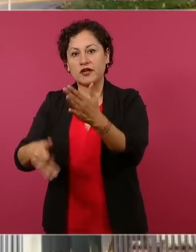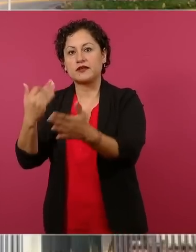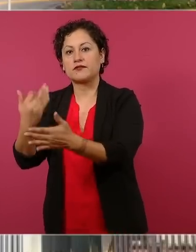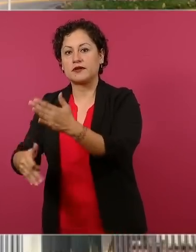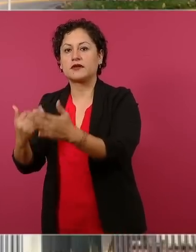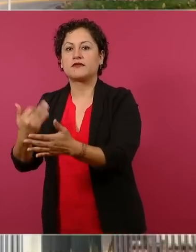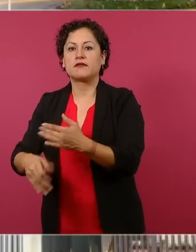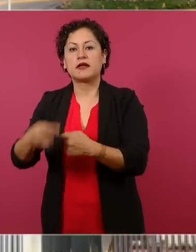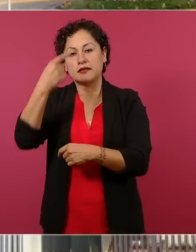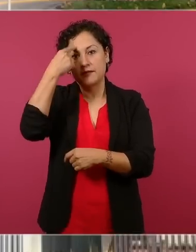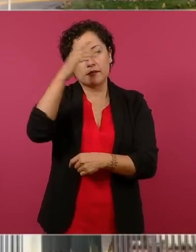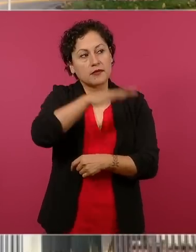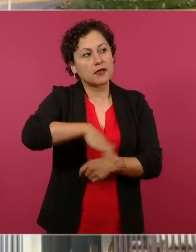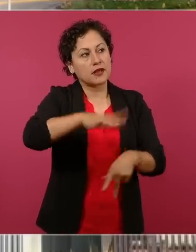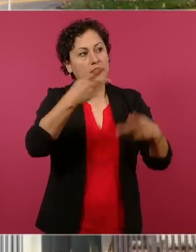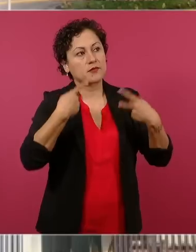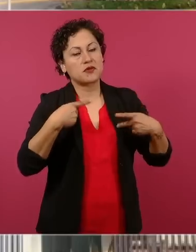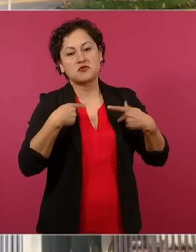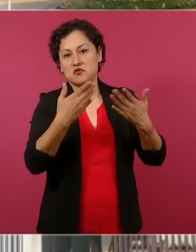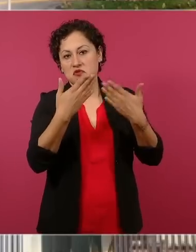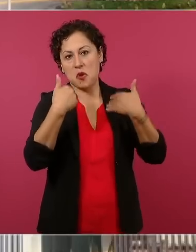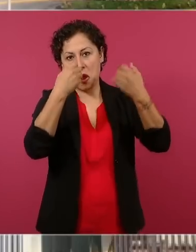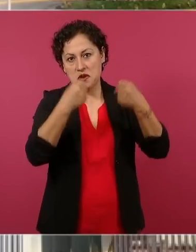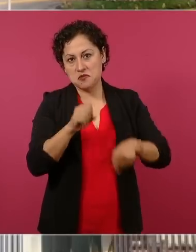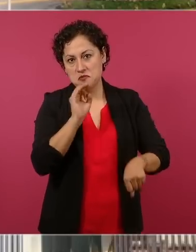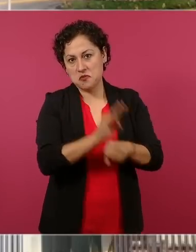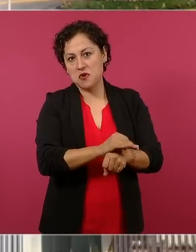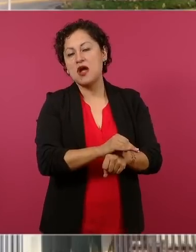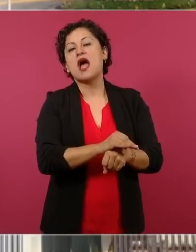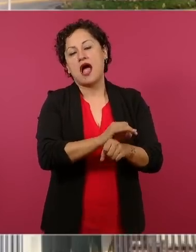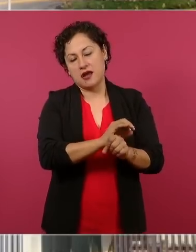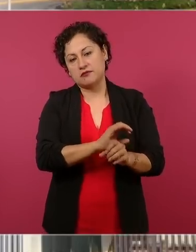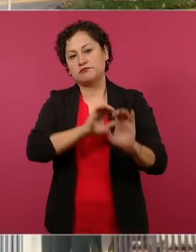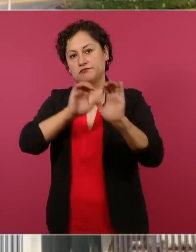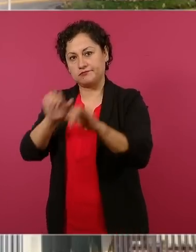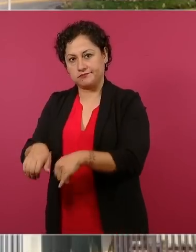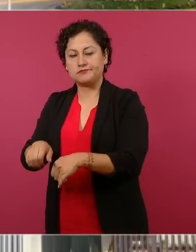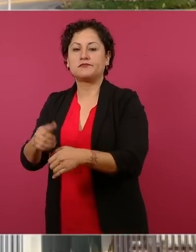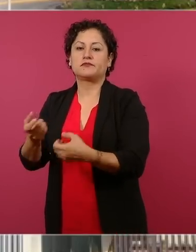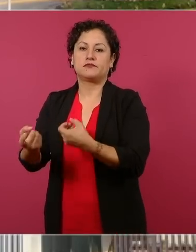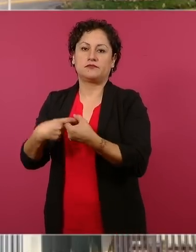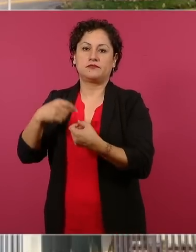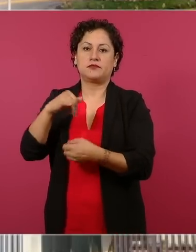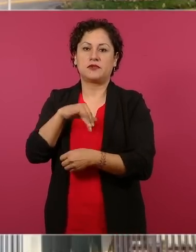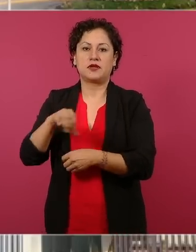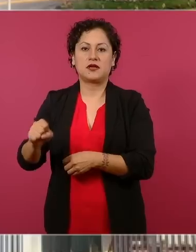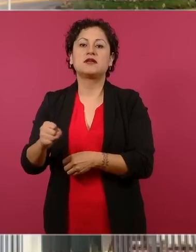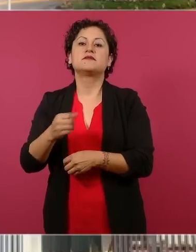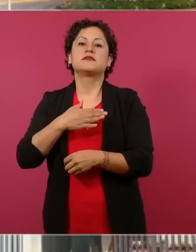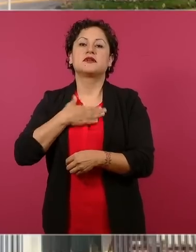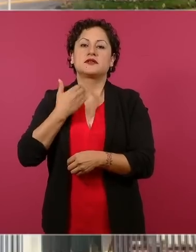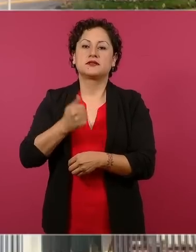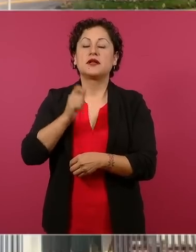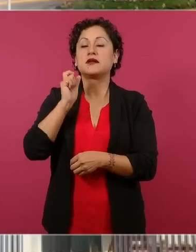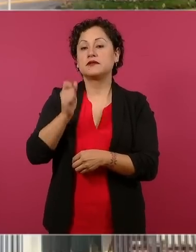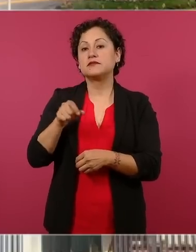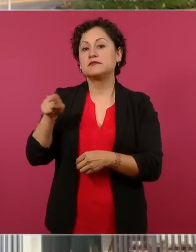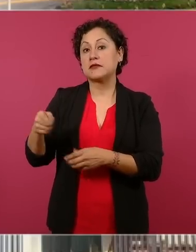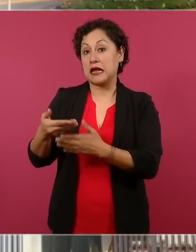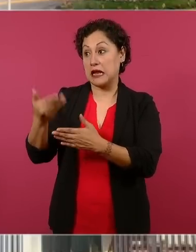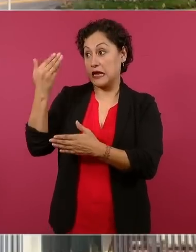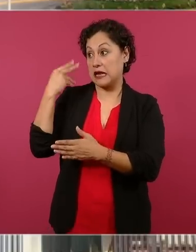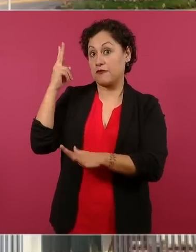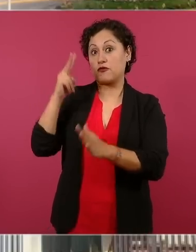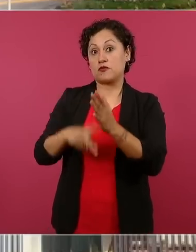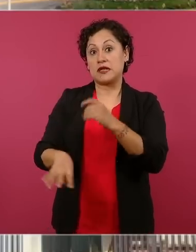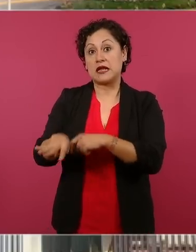seguridad social, que ahora son IMSS Bienestar, el oncológico de Chetumal, que había iniciado su construcción en 2014, incluso con la